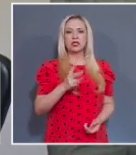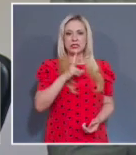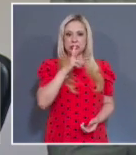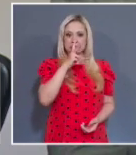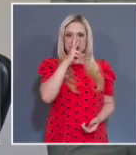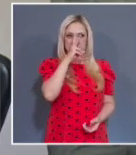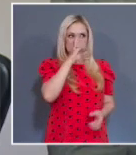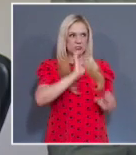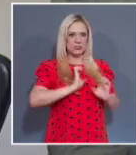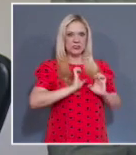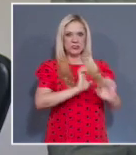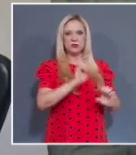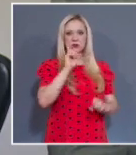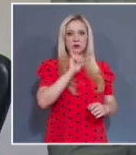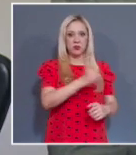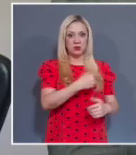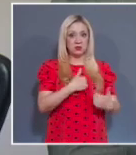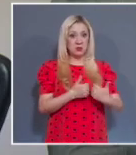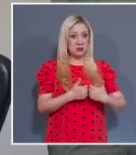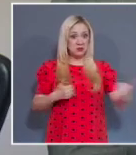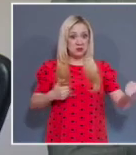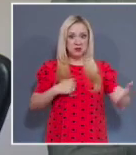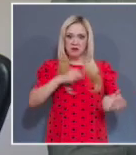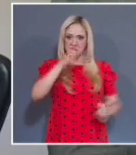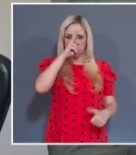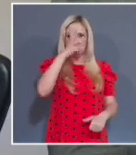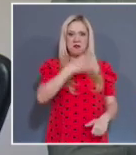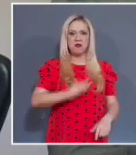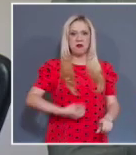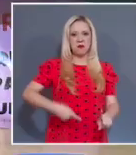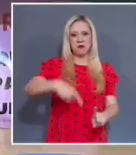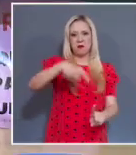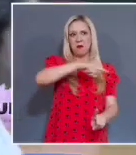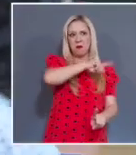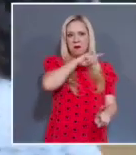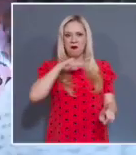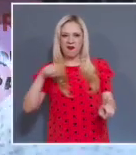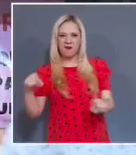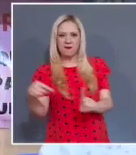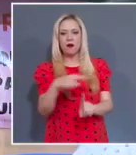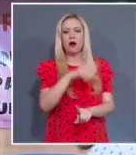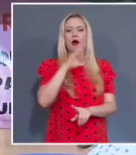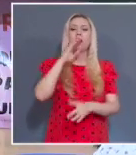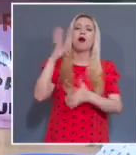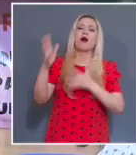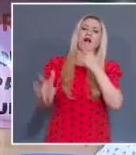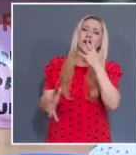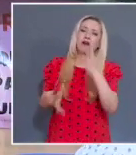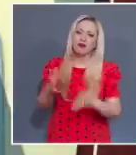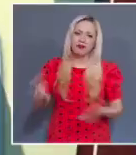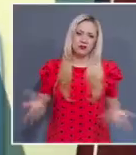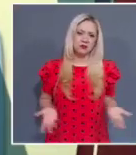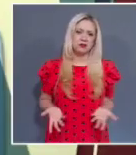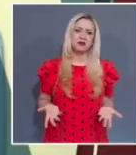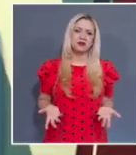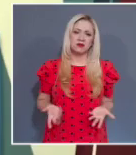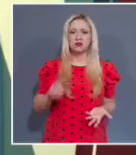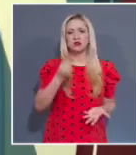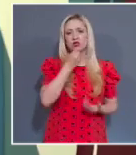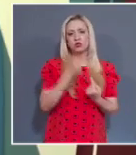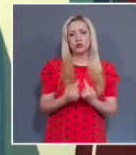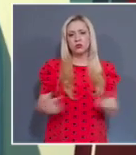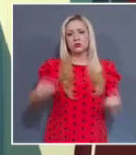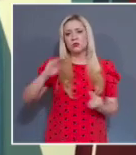tarea de todos y tarea continua y tarea de largo aliento. Indicaron que las madres y los infantes se enfrentan a